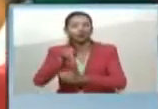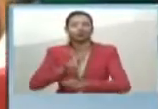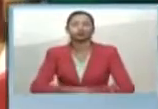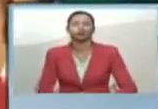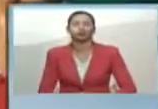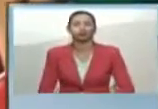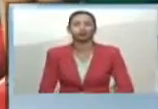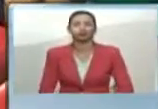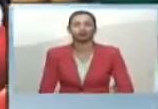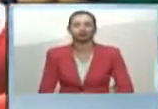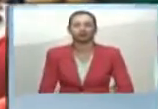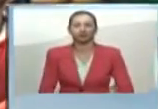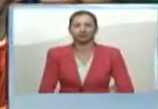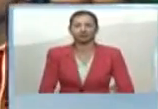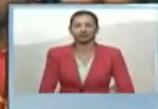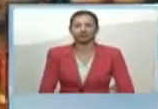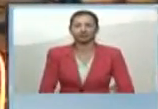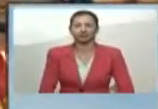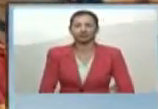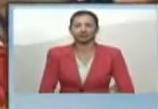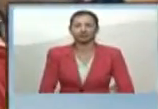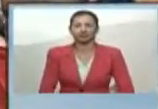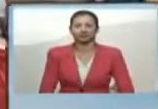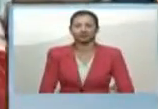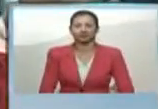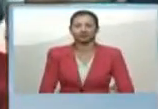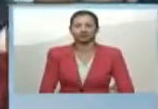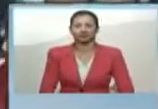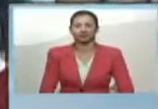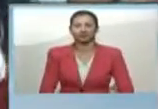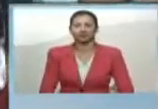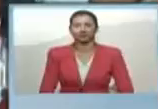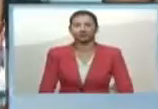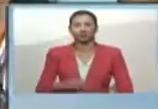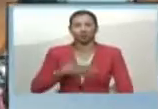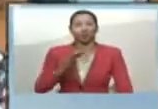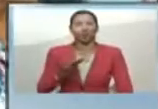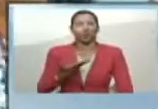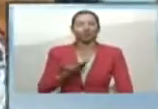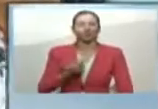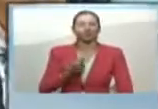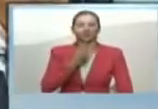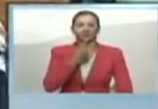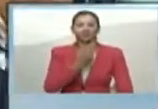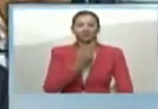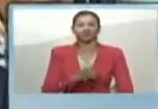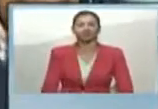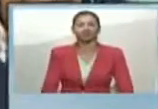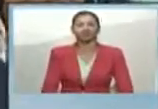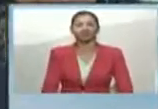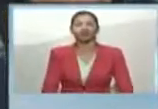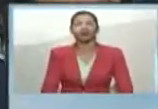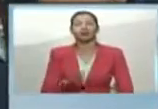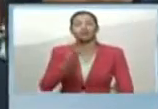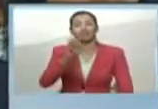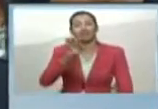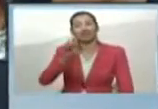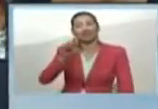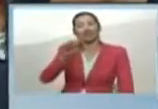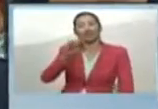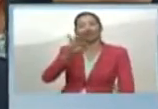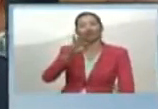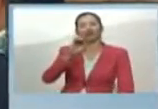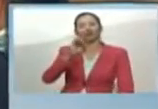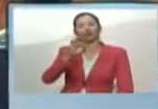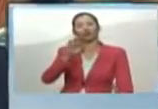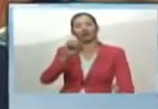Yo pudiera, buscando la metáfora, que es una vía literaria de la poesía, decirle a